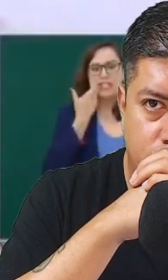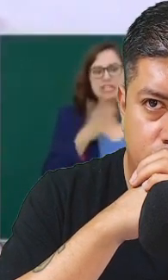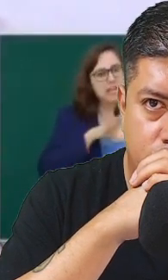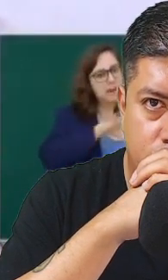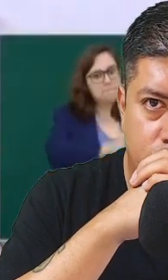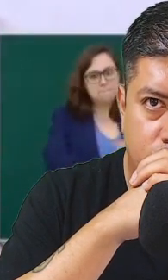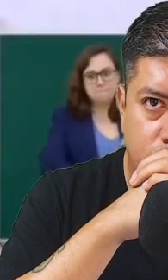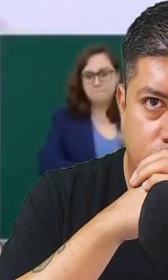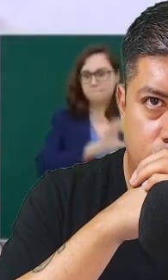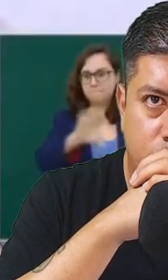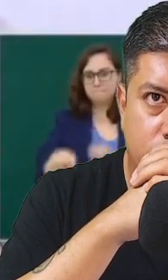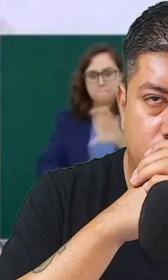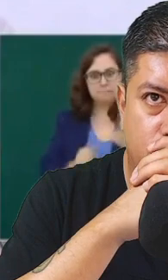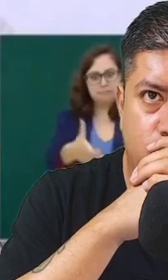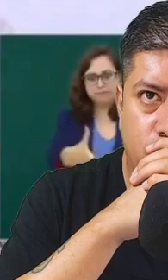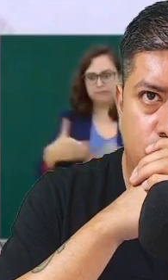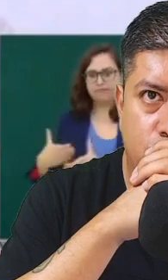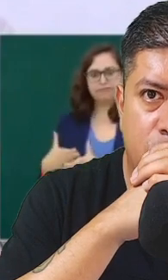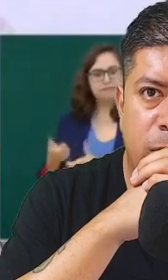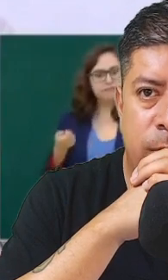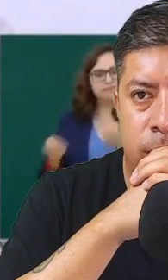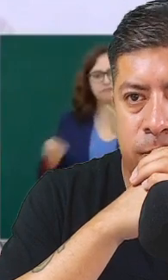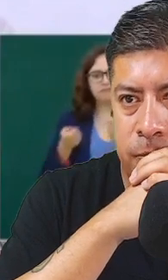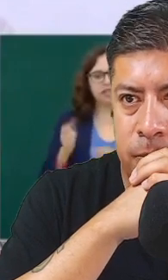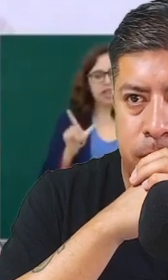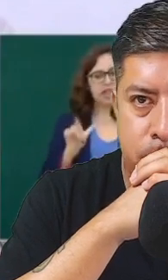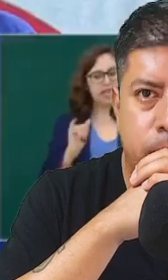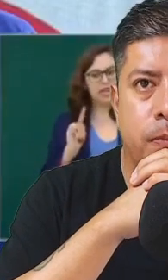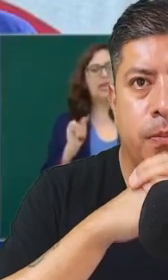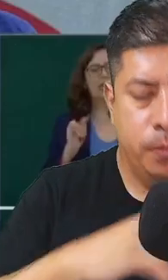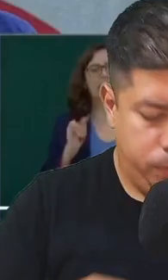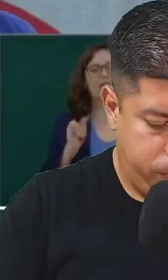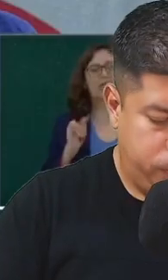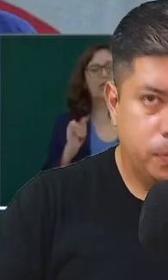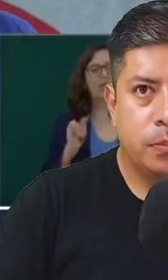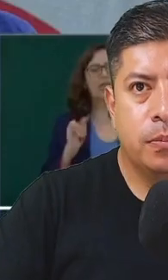quieren mantener dominio sobre el litio.